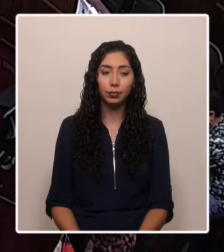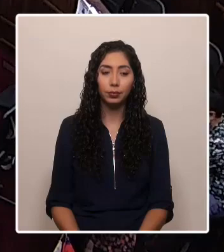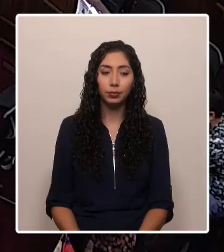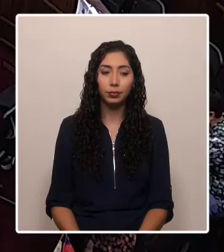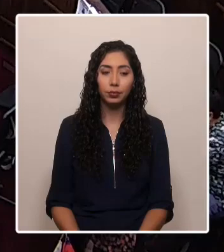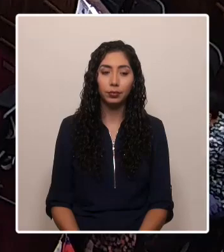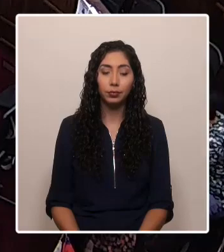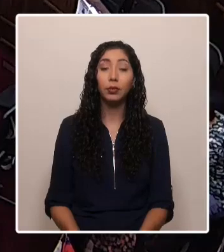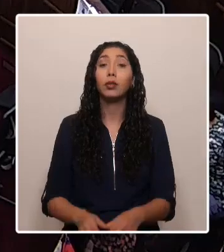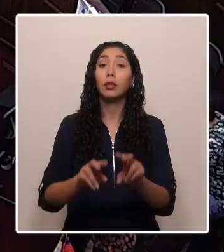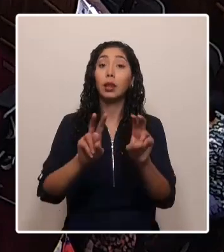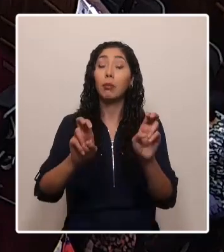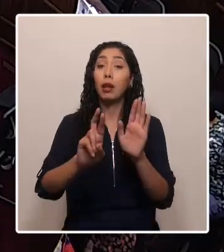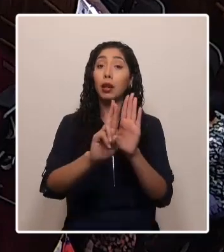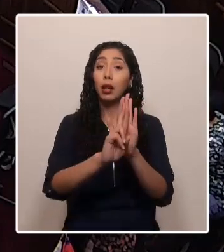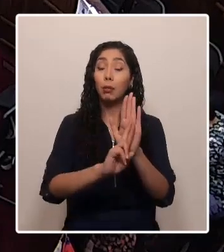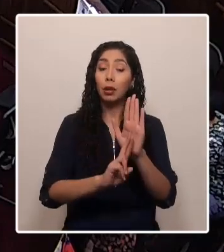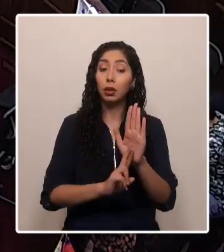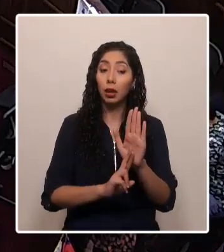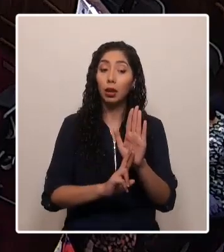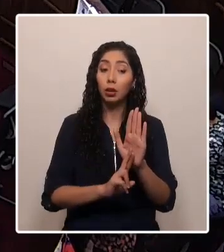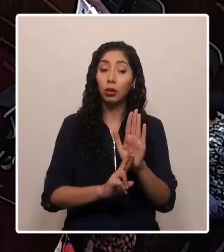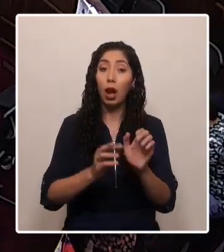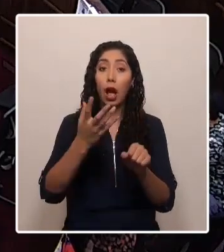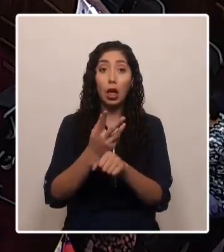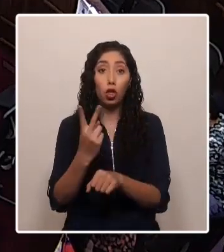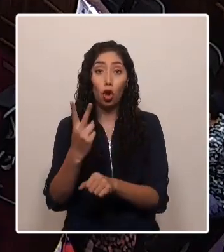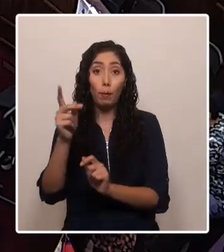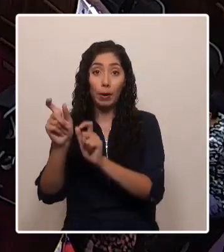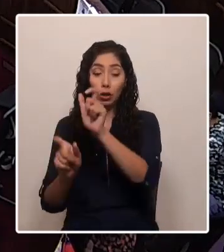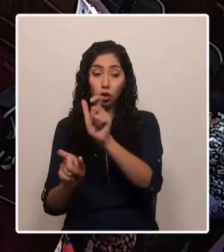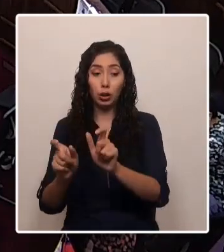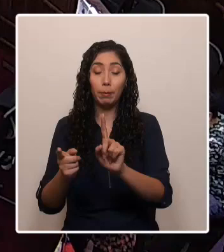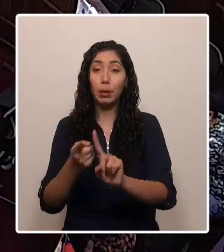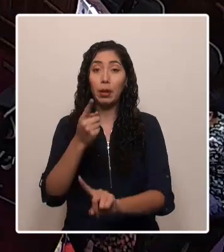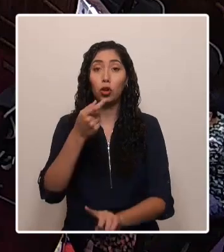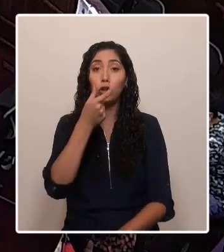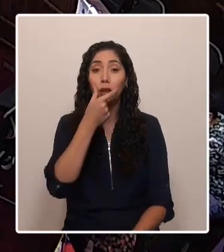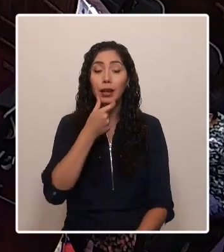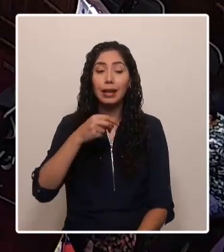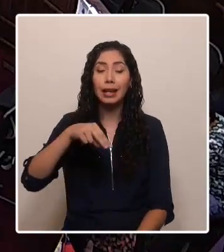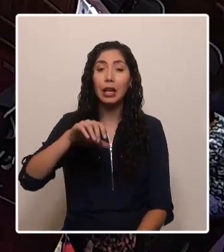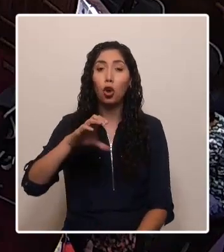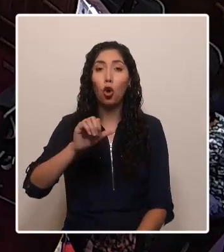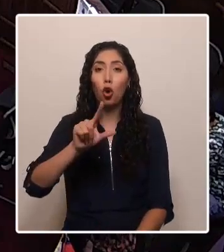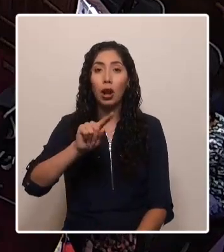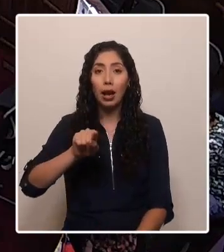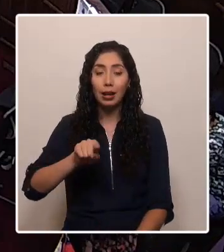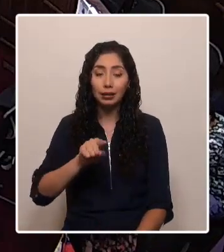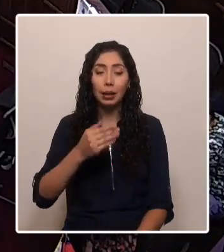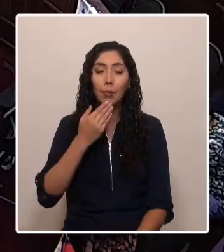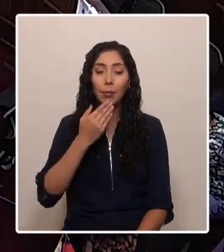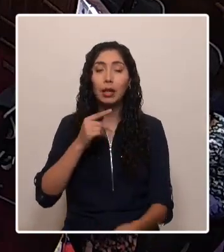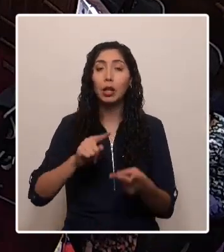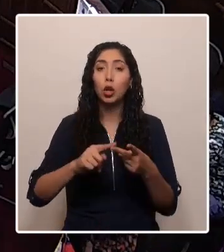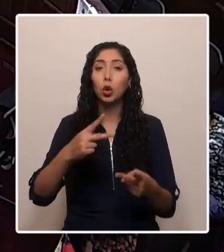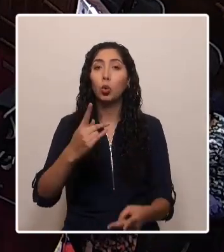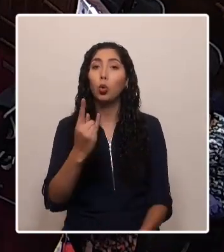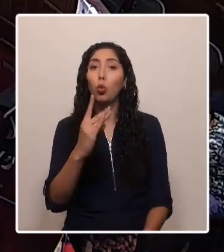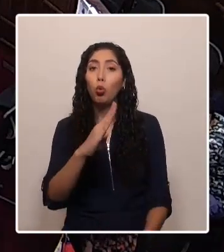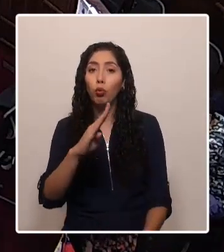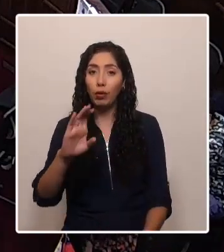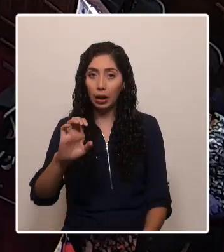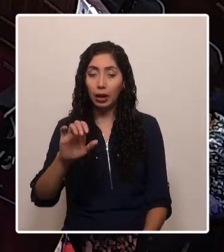Por un punto reglamentario se van a otorgar las siguientes dos palabras al señor Nicolás Núñez, a la señora Constanza Juve y luego continuará el debate del